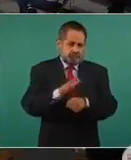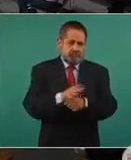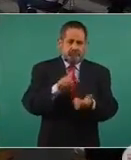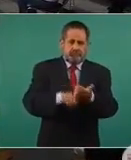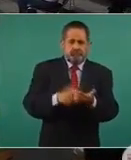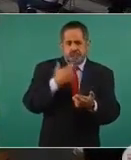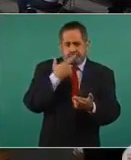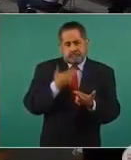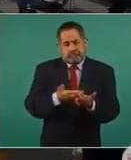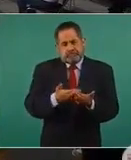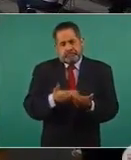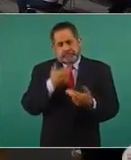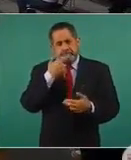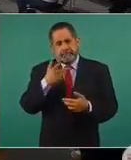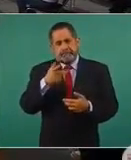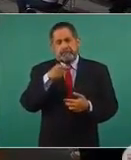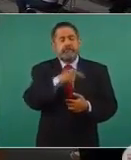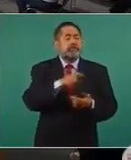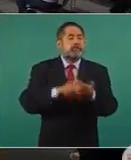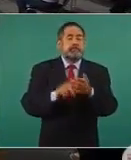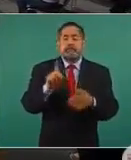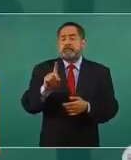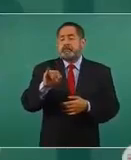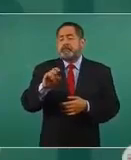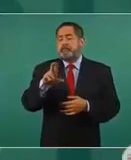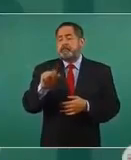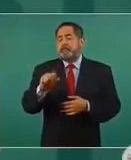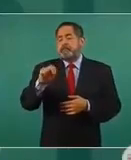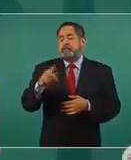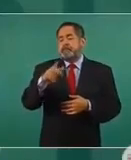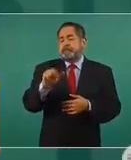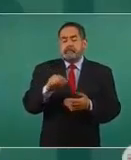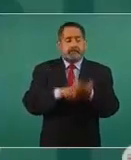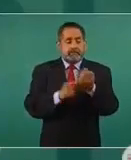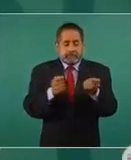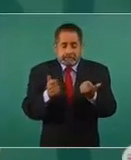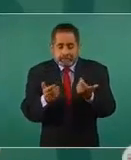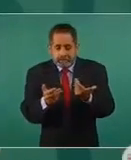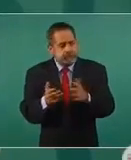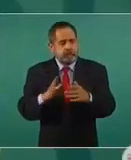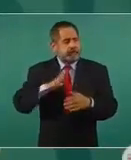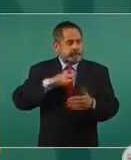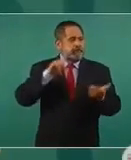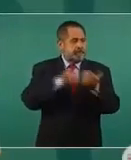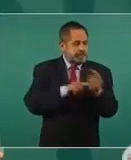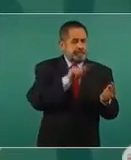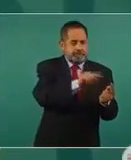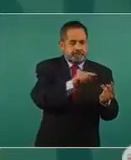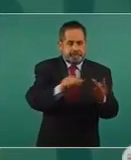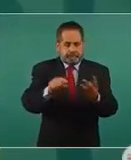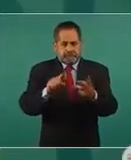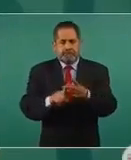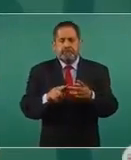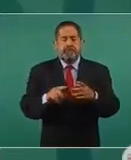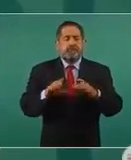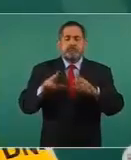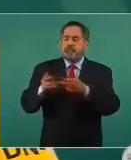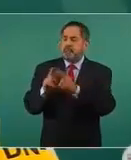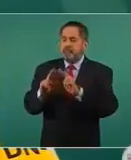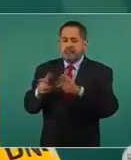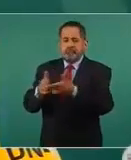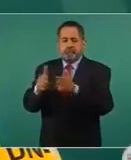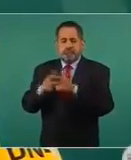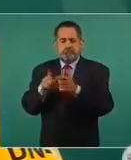unidades en Piedras Negras, ya no es solamente esa guarnición, hay una unidad de caballería